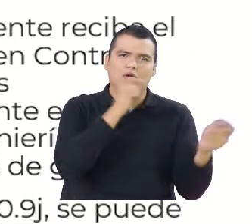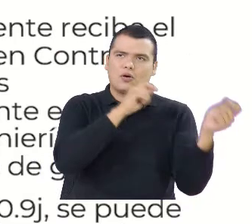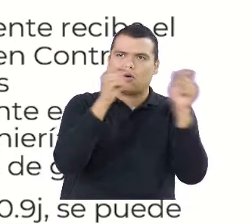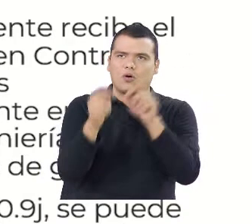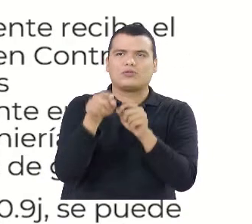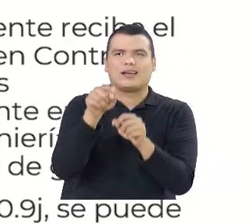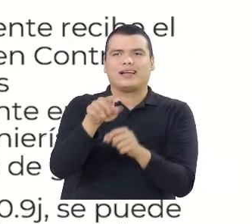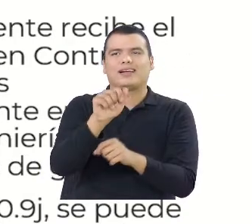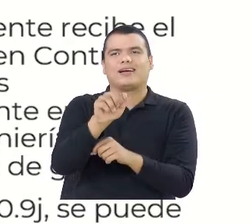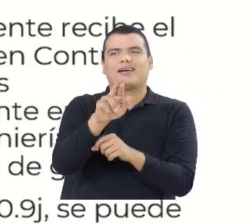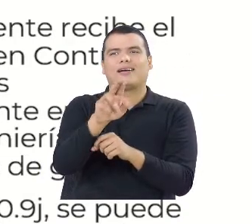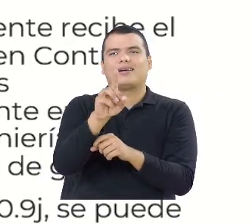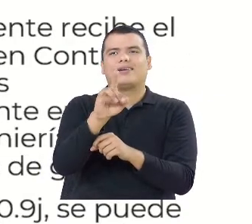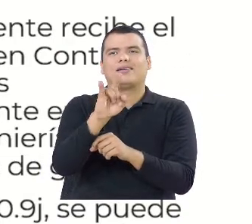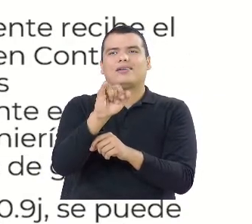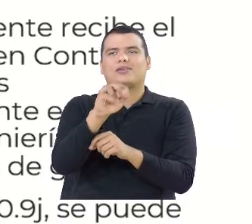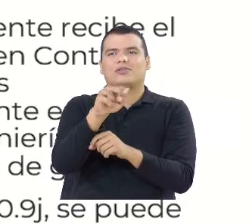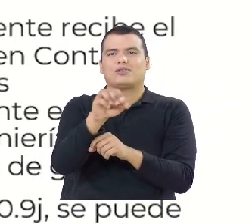otro